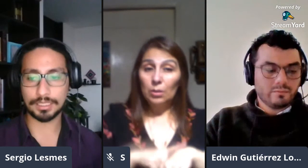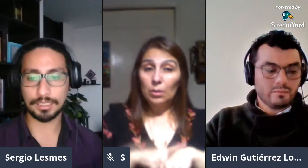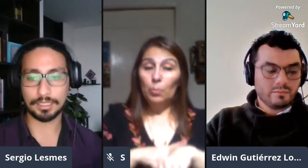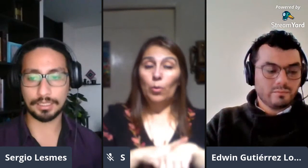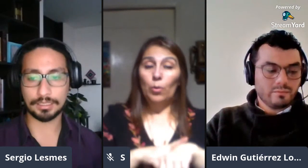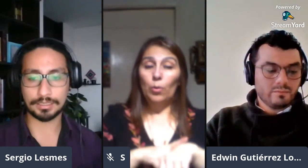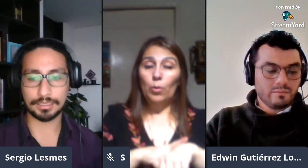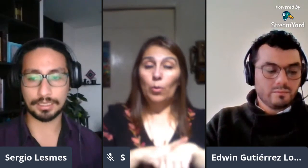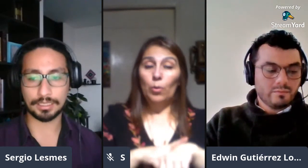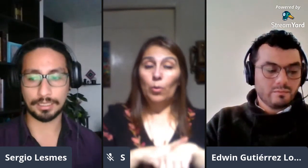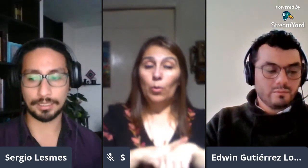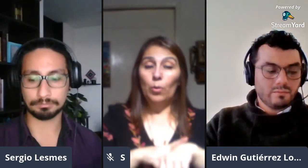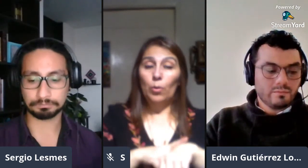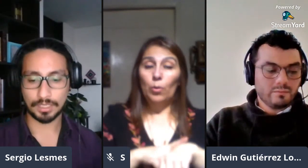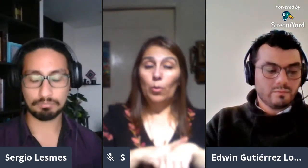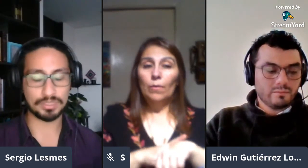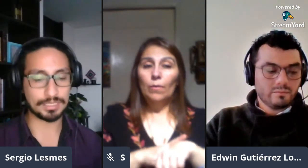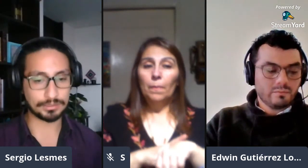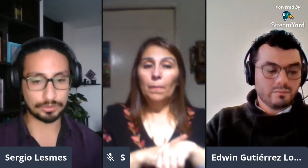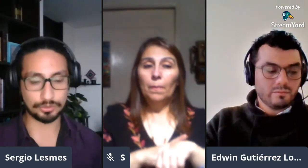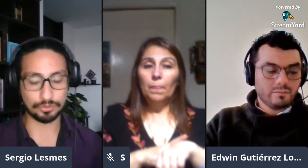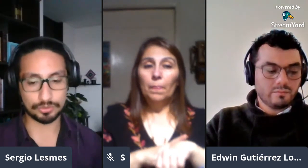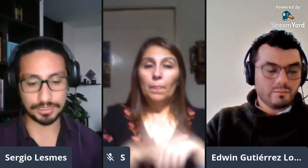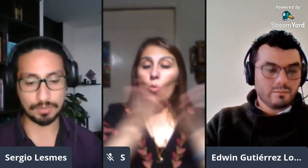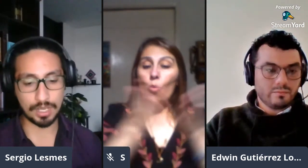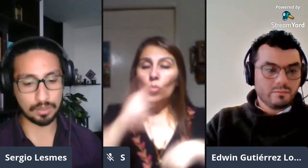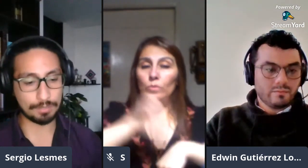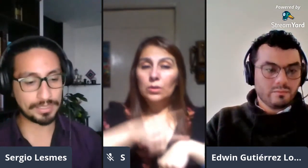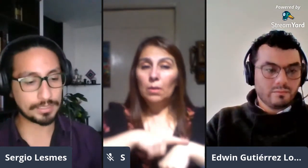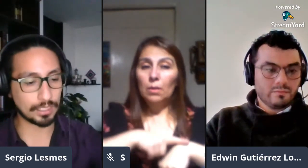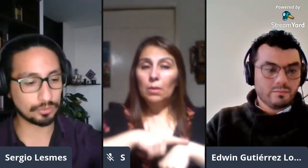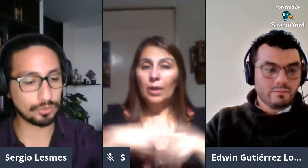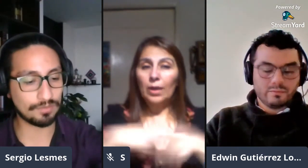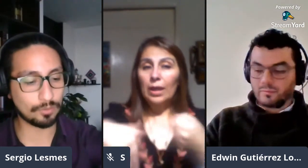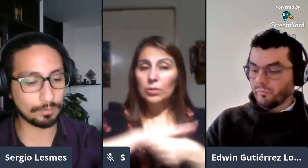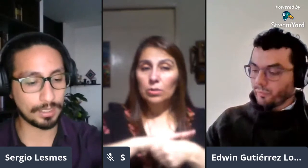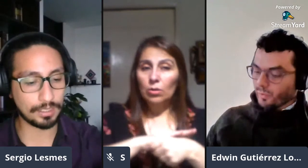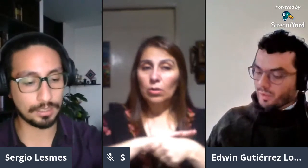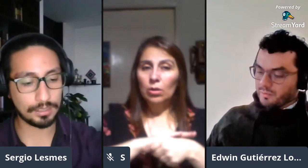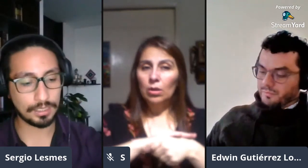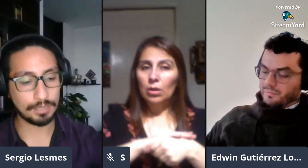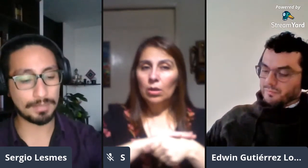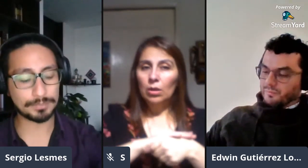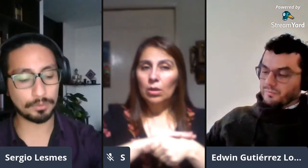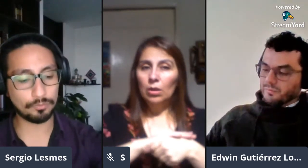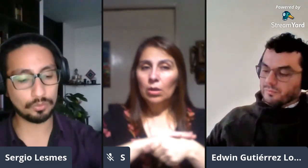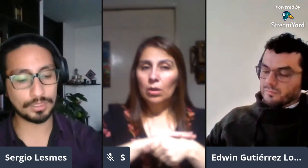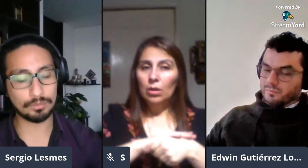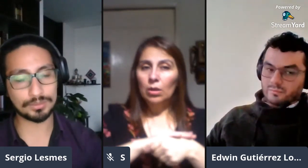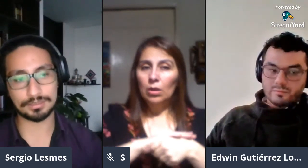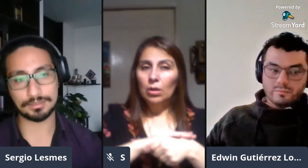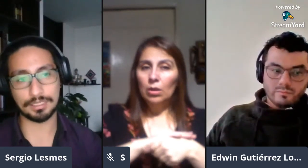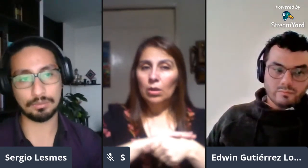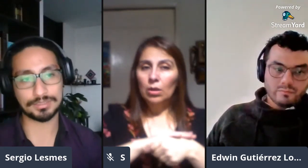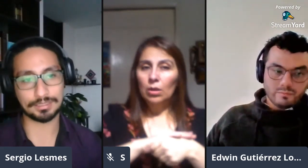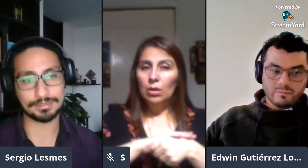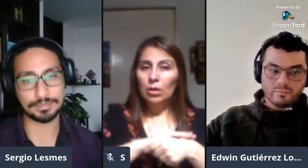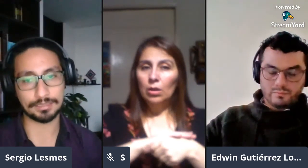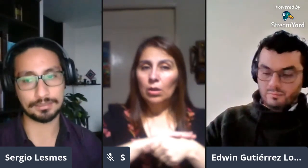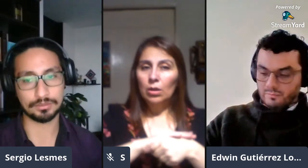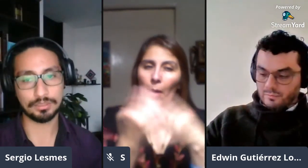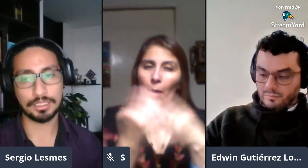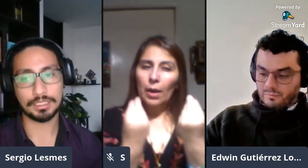momento en el que pues la situación nos ha llevado a pensarnos de una forma más profunda